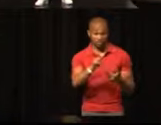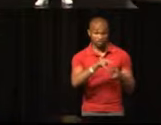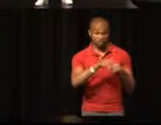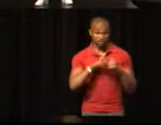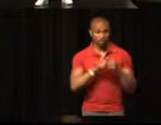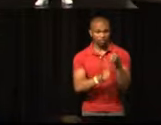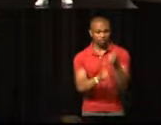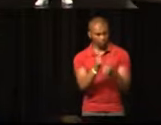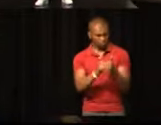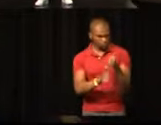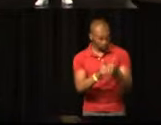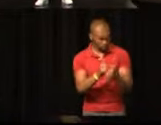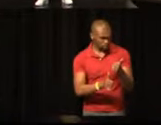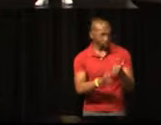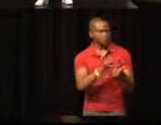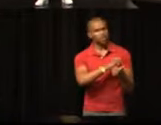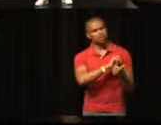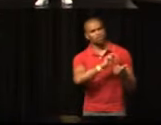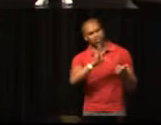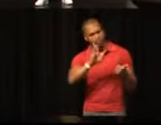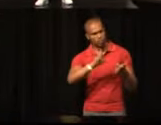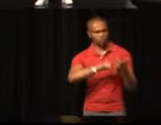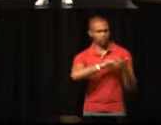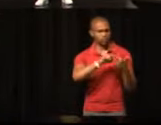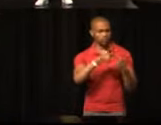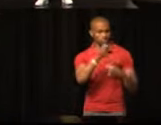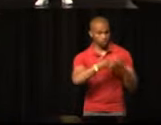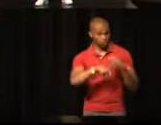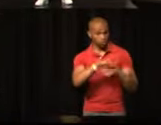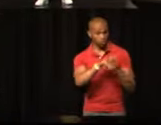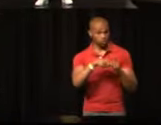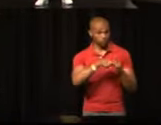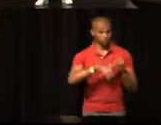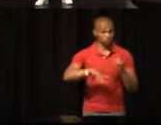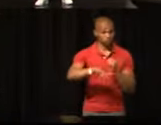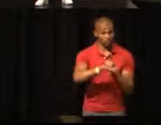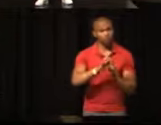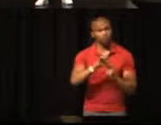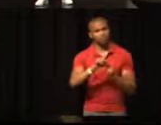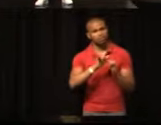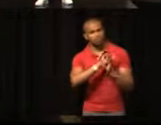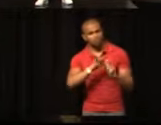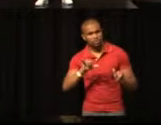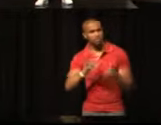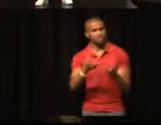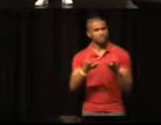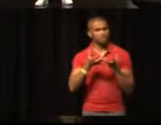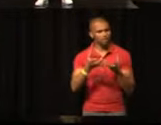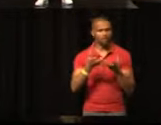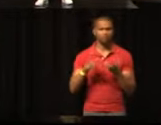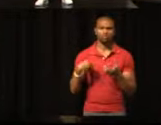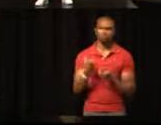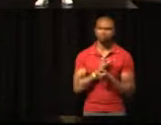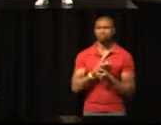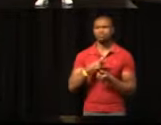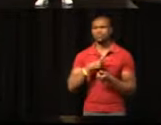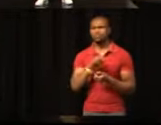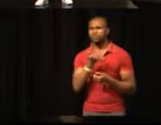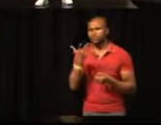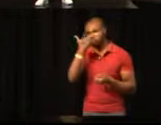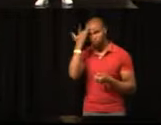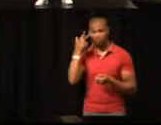cobertura meramente futbolística, meramente económico-social, que pretende,